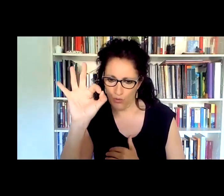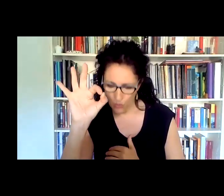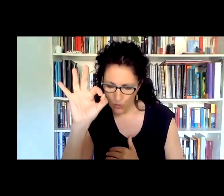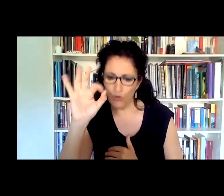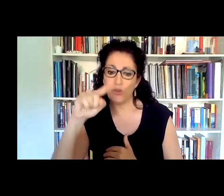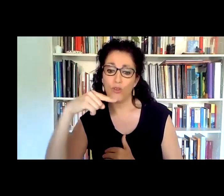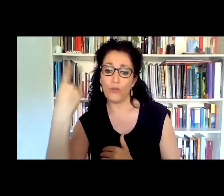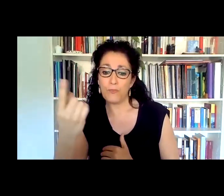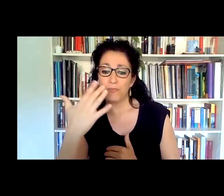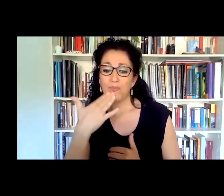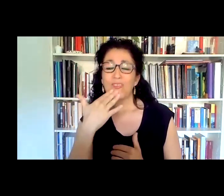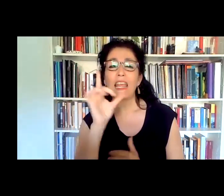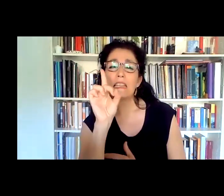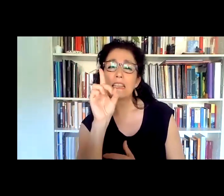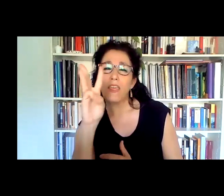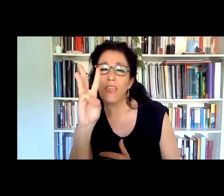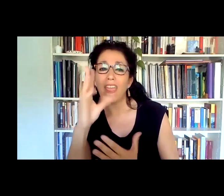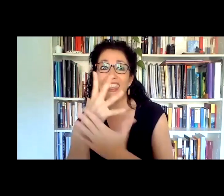es el 17%.